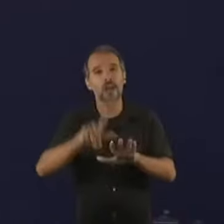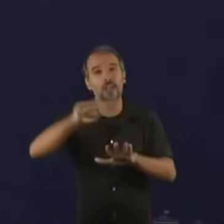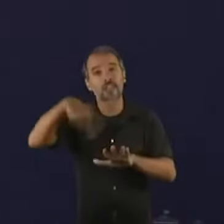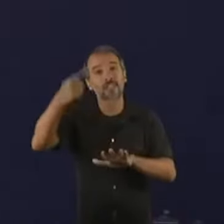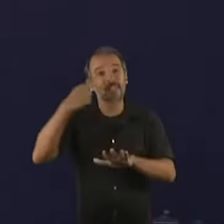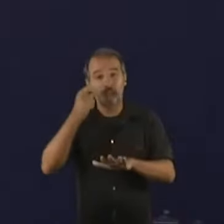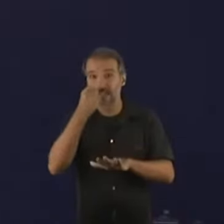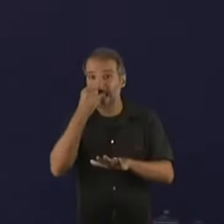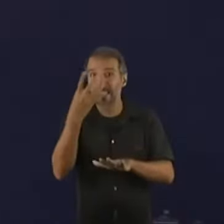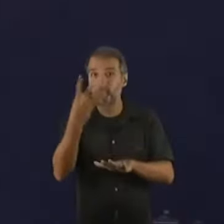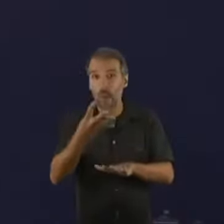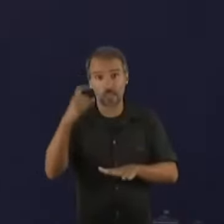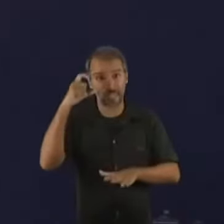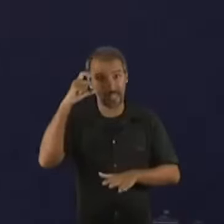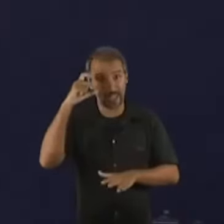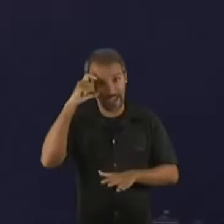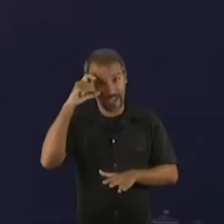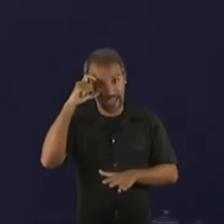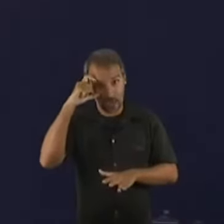día